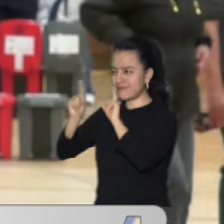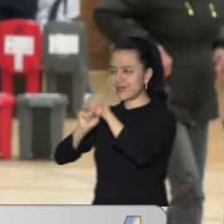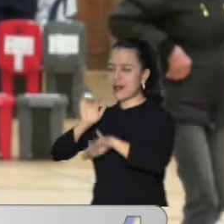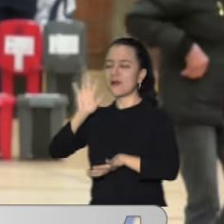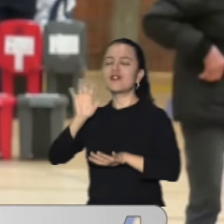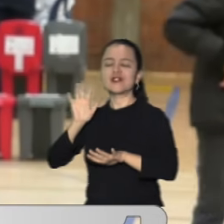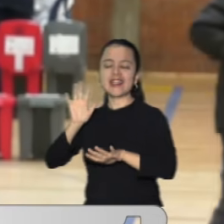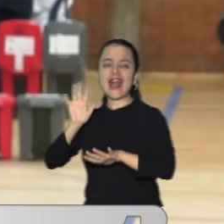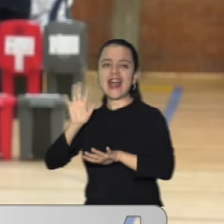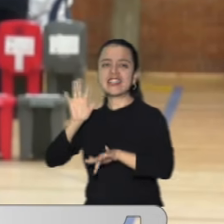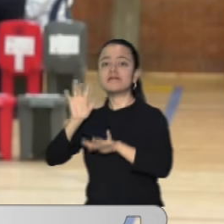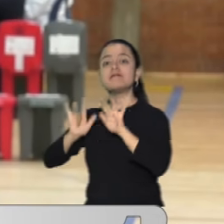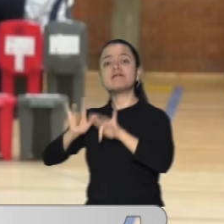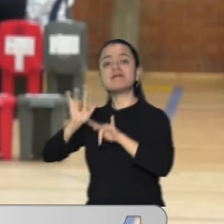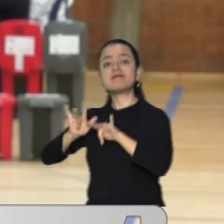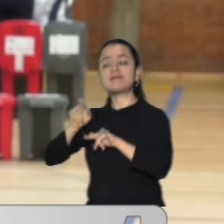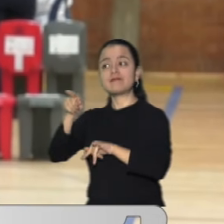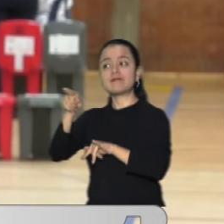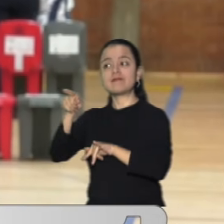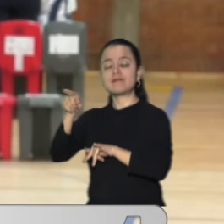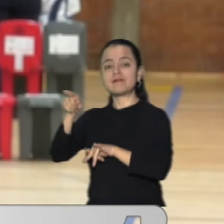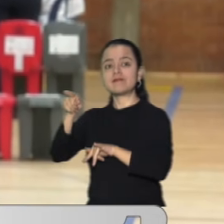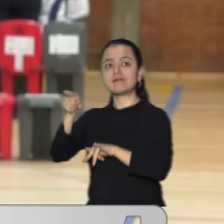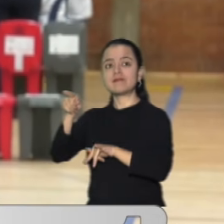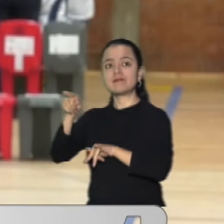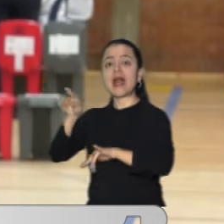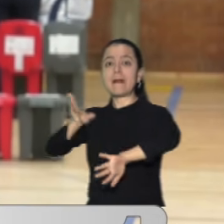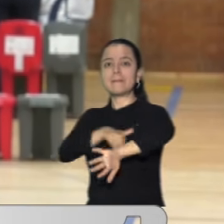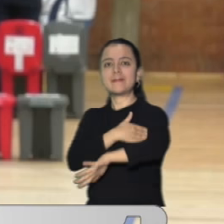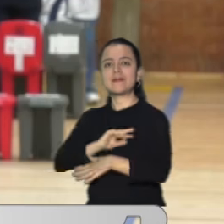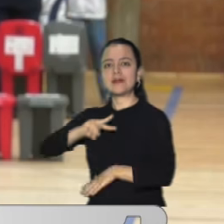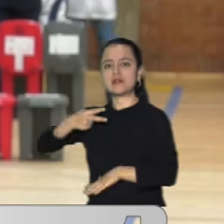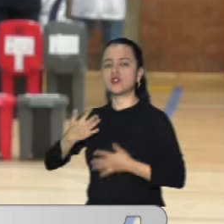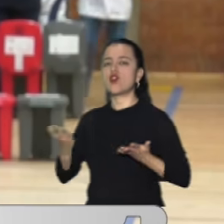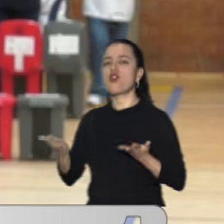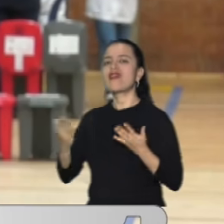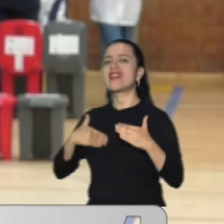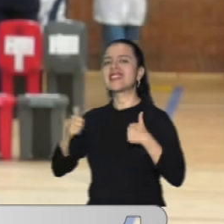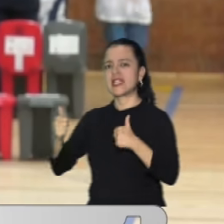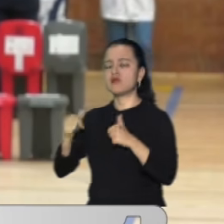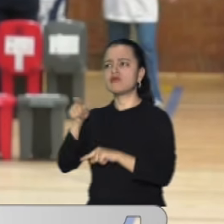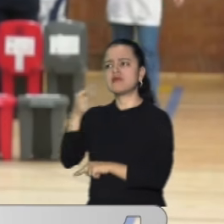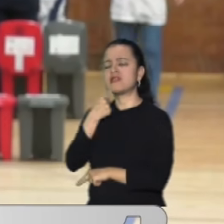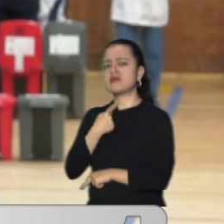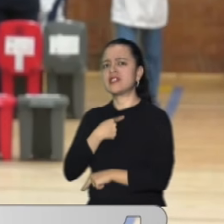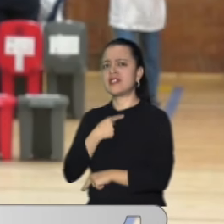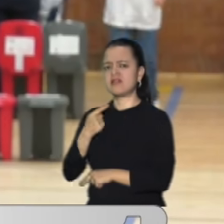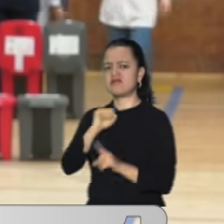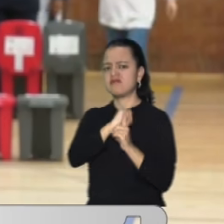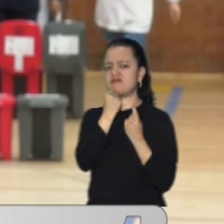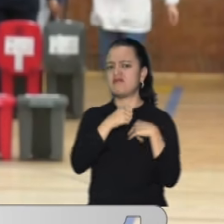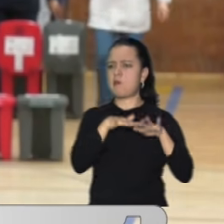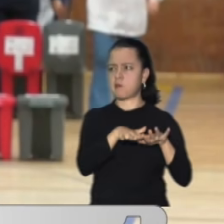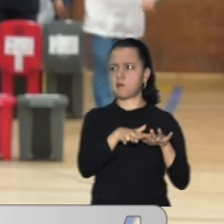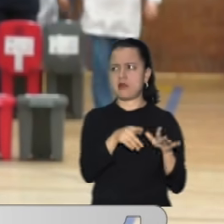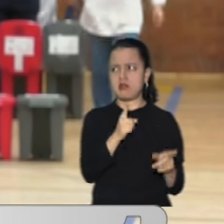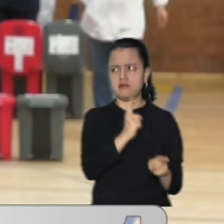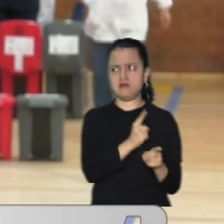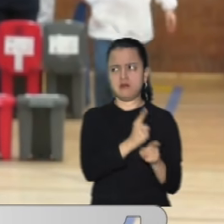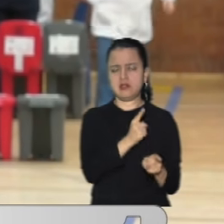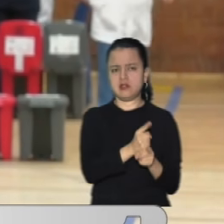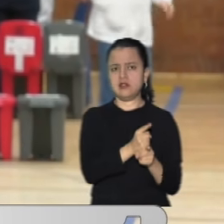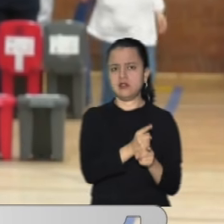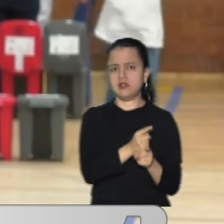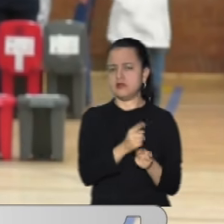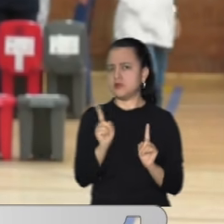el viceministro sobre el tema que está deambulando en algunos medios de comunicación y redes sociales, y sí, nos confirma el viceministro de